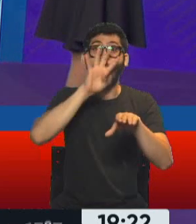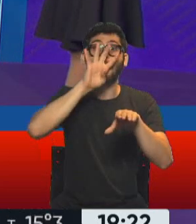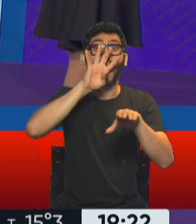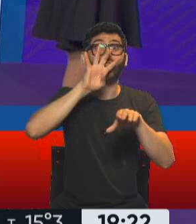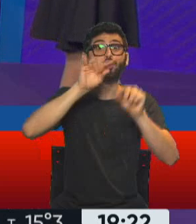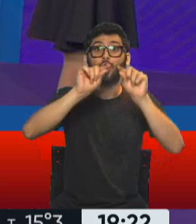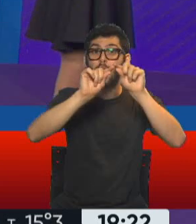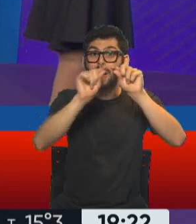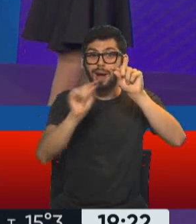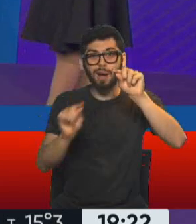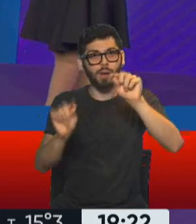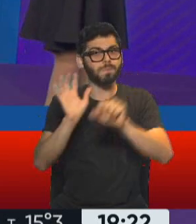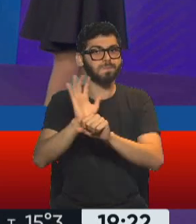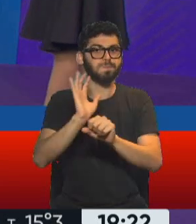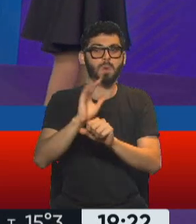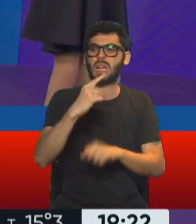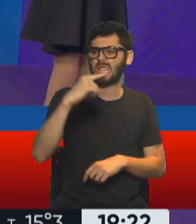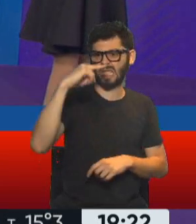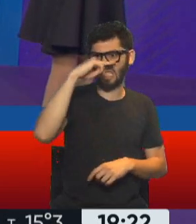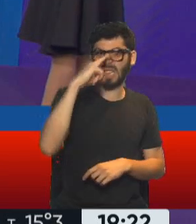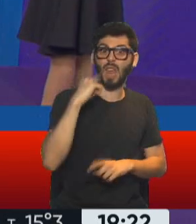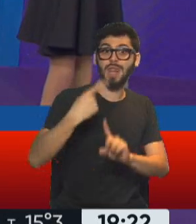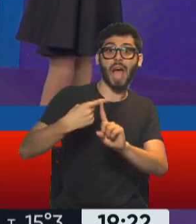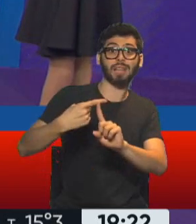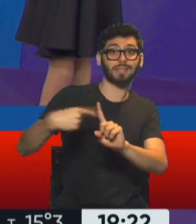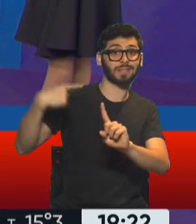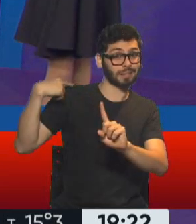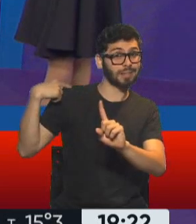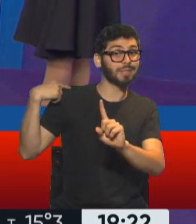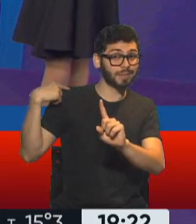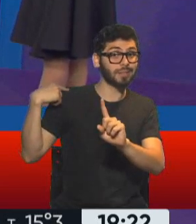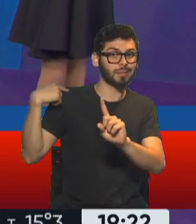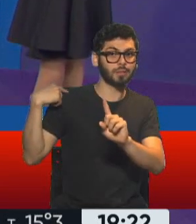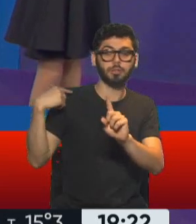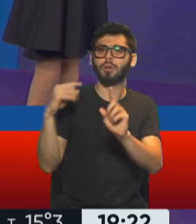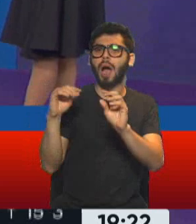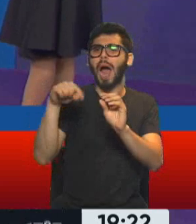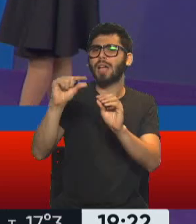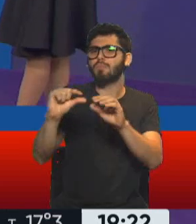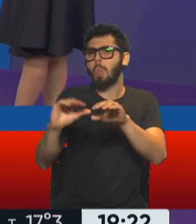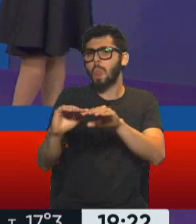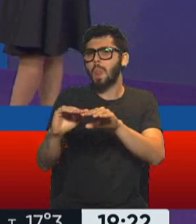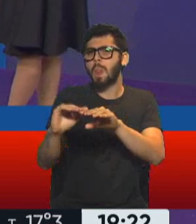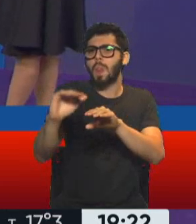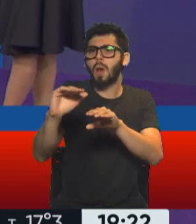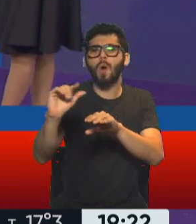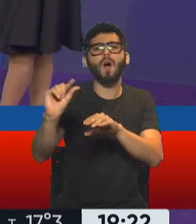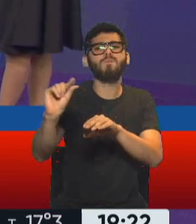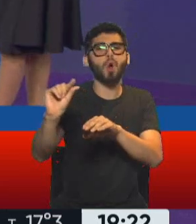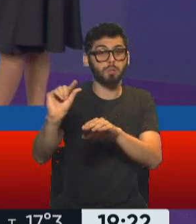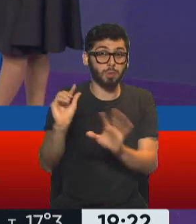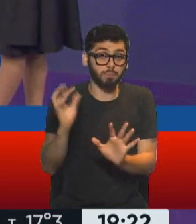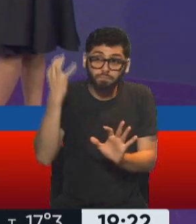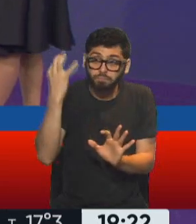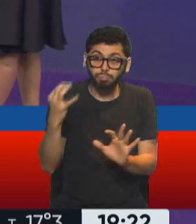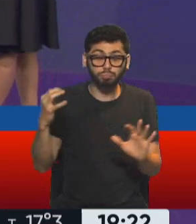muestra el promedio de los últimos 7 días. ¿Sí? El promedio de los últimos 7 días ahora subió un poquitín, pero es realmente muy